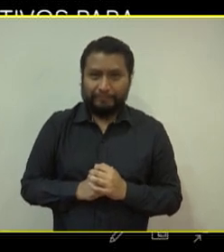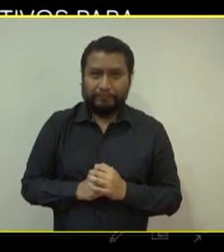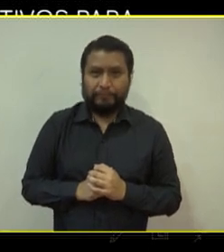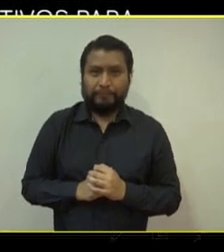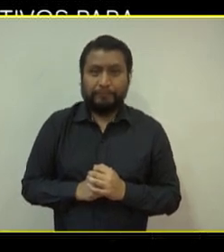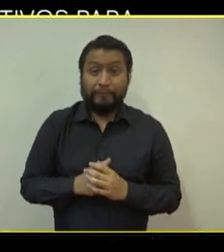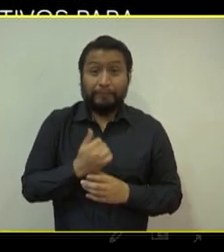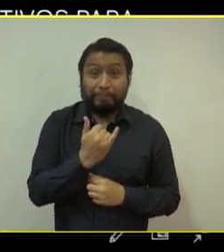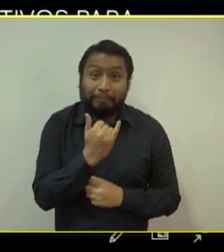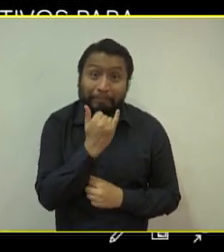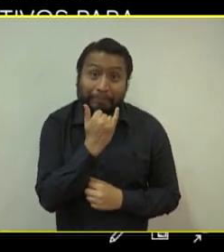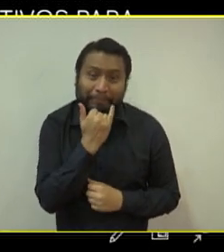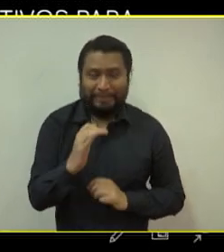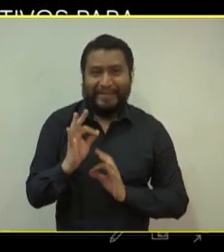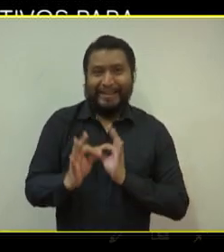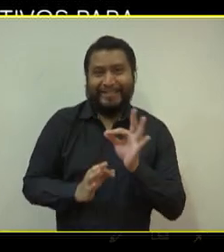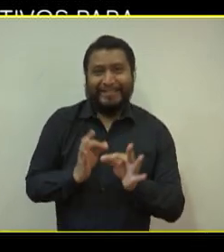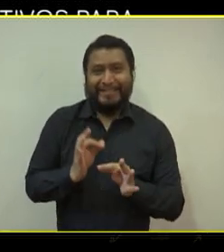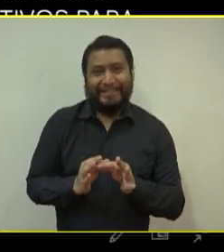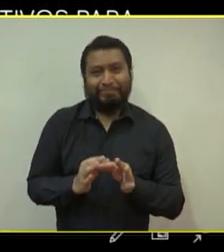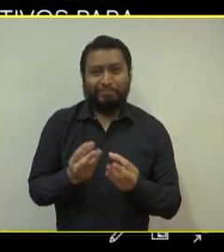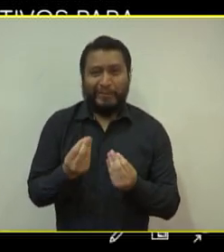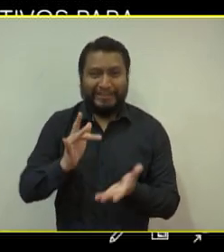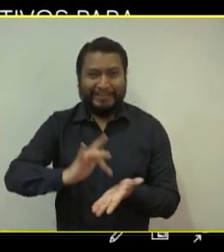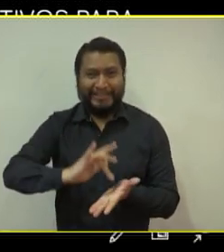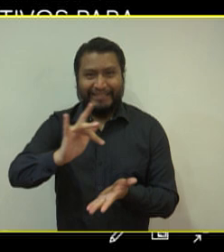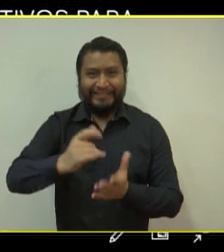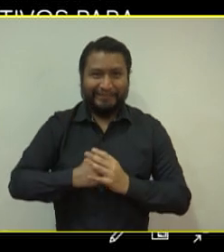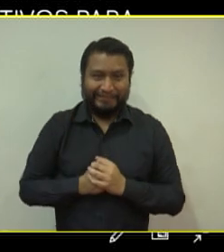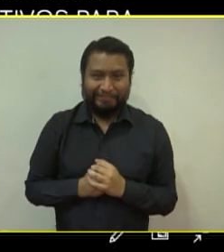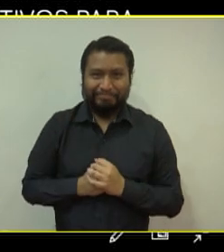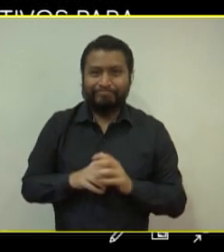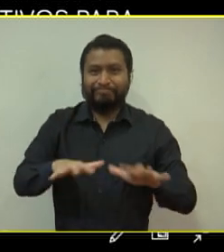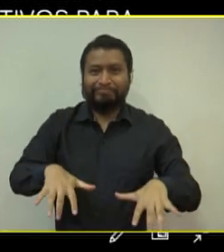Bueno, perdón. Eso sería todo. Muchas gracias.